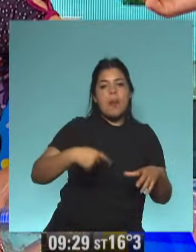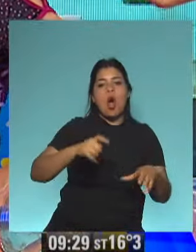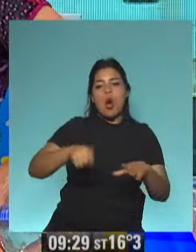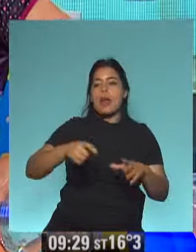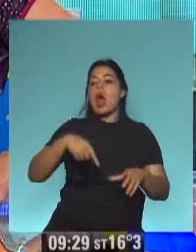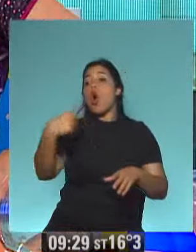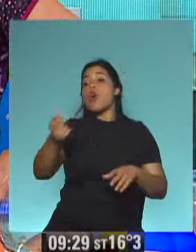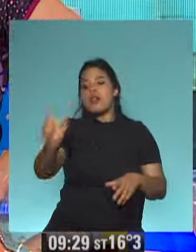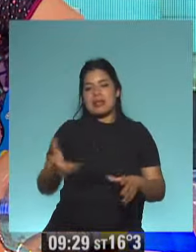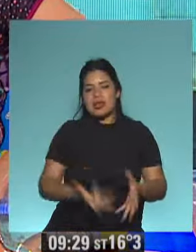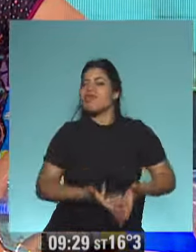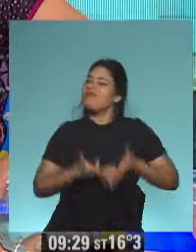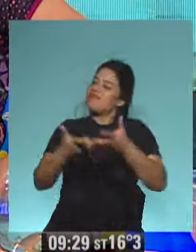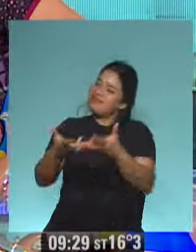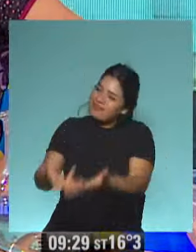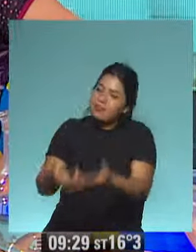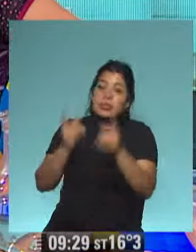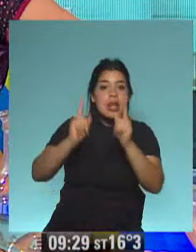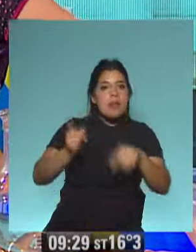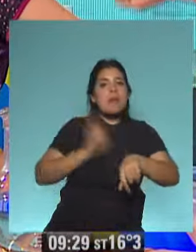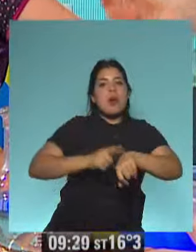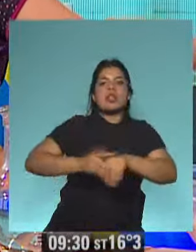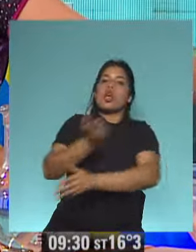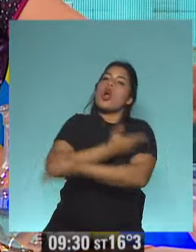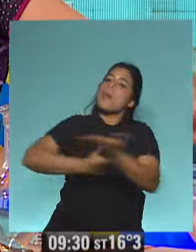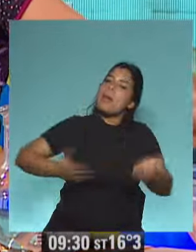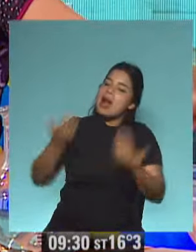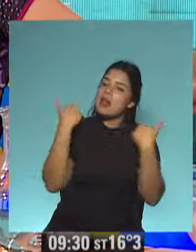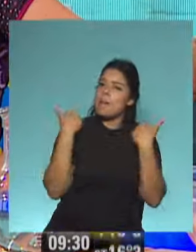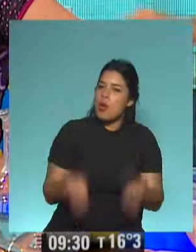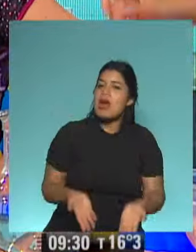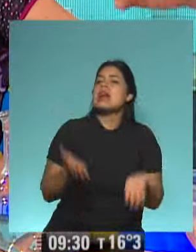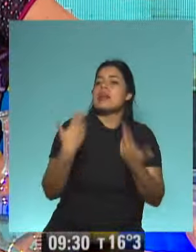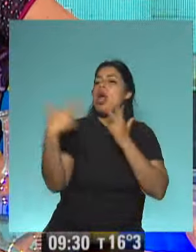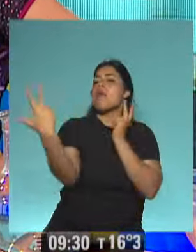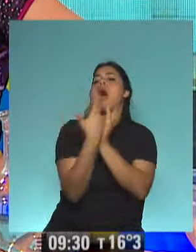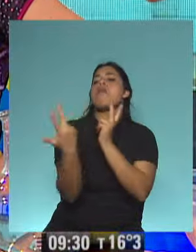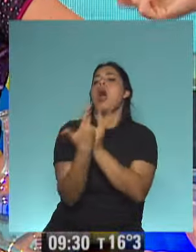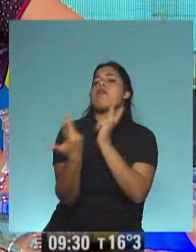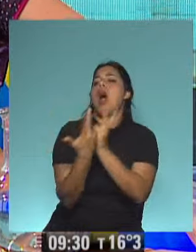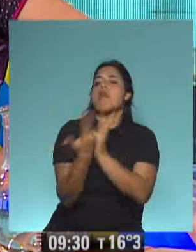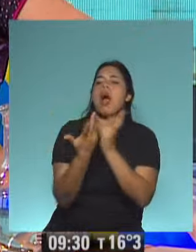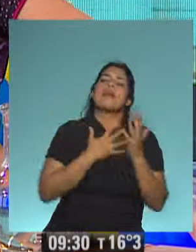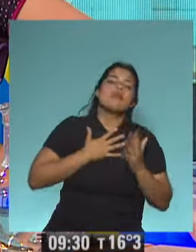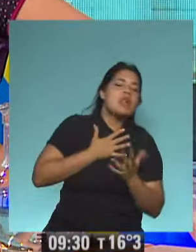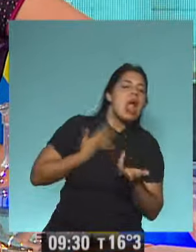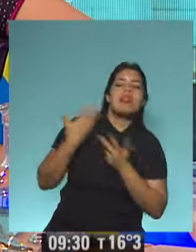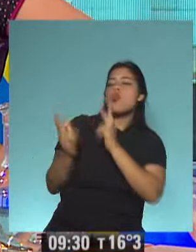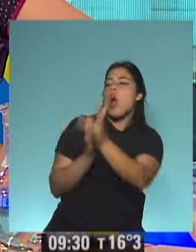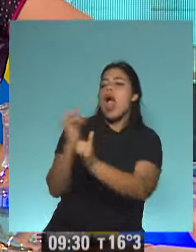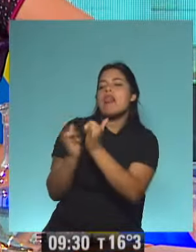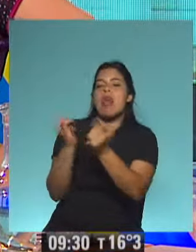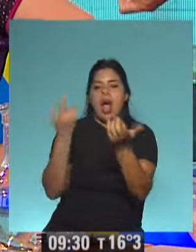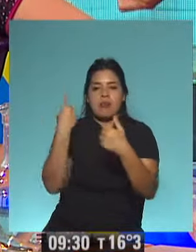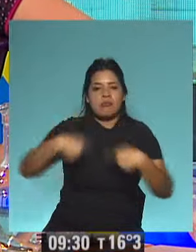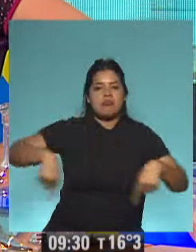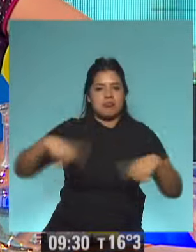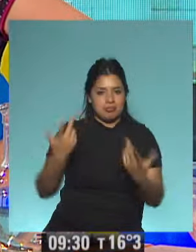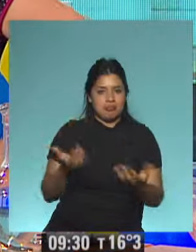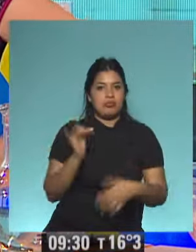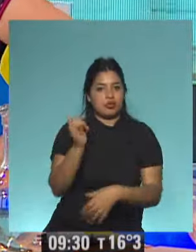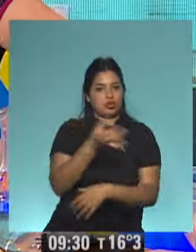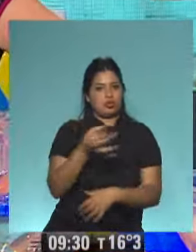comer. Es un momento lindo también para compartir totalmente. En la cocina, que ahí podés hablar de lo que te pasa, es contarnos, sí, es charlar un poco. Eso. ¿Y